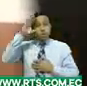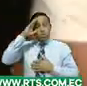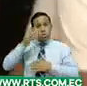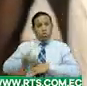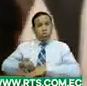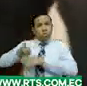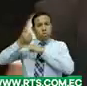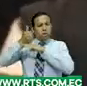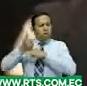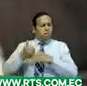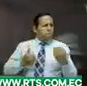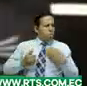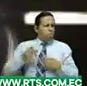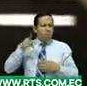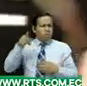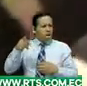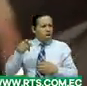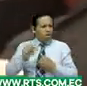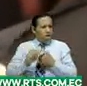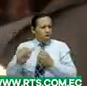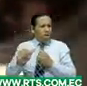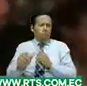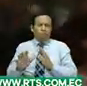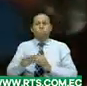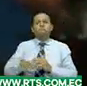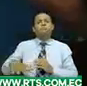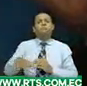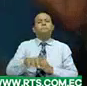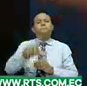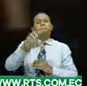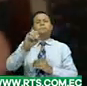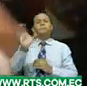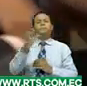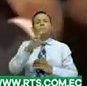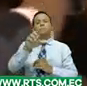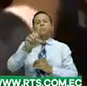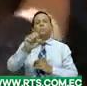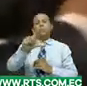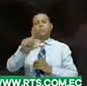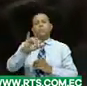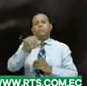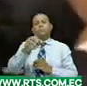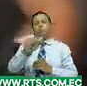llegaron hasta este sitio ubicado en la parroquia Los Lojas, del cantón Daule.